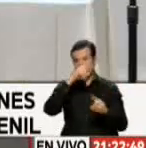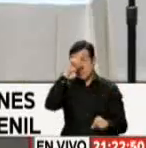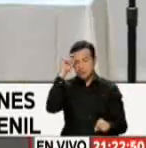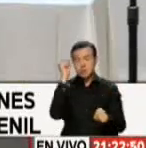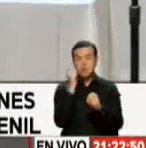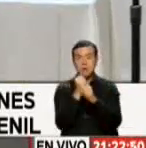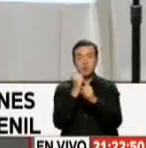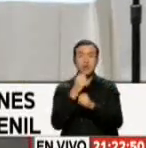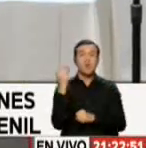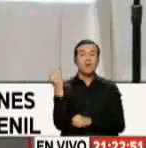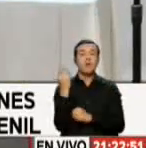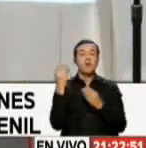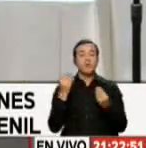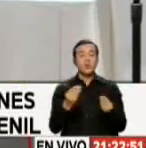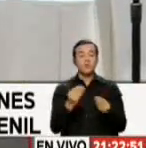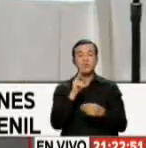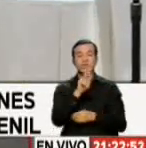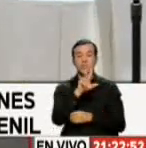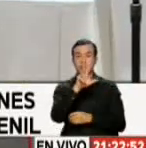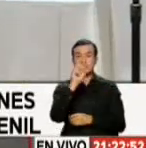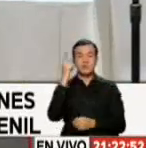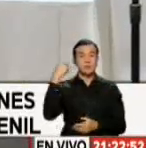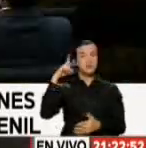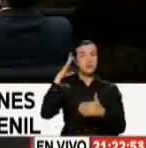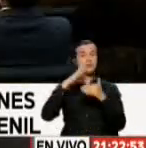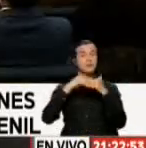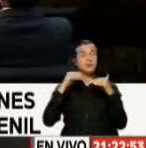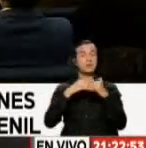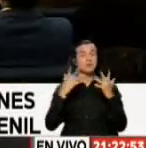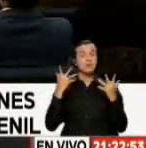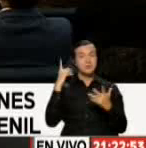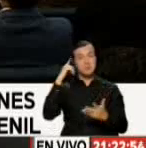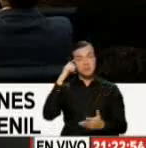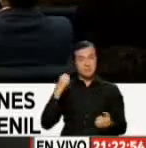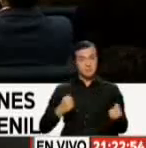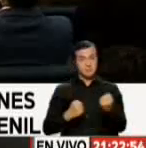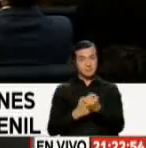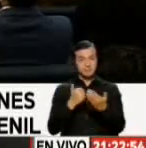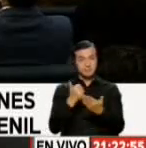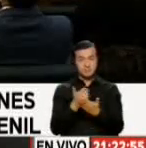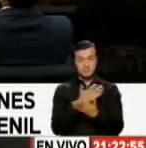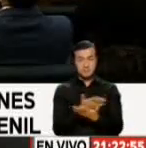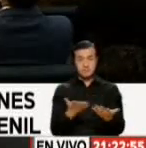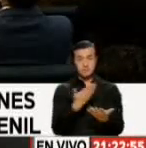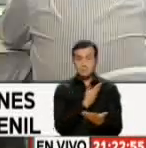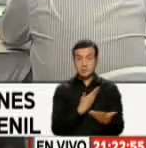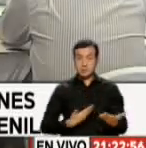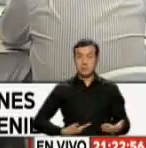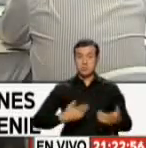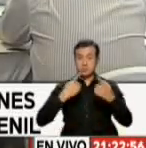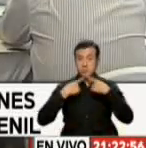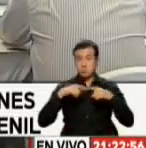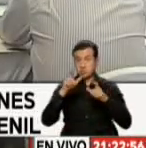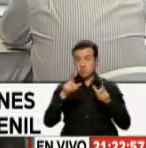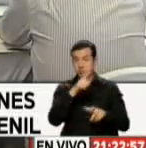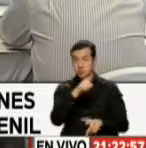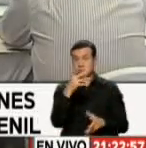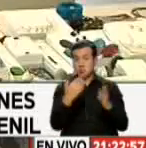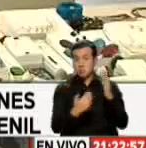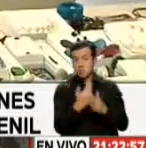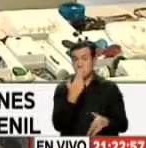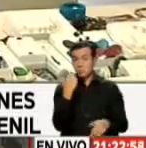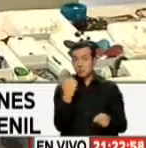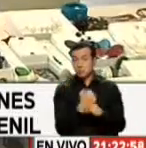Empleo Joven se destinarán 230 millones de dólares por parte del gobierno. Y el presidente puntualizó que para quienes quieran crear